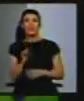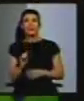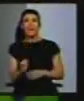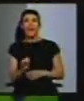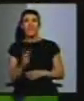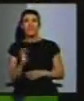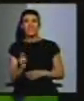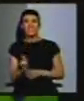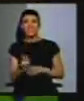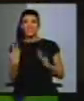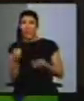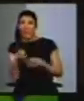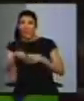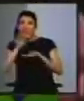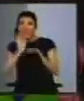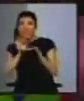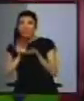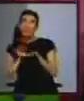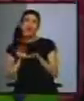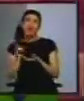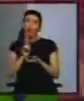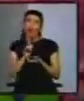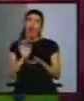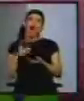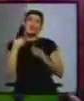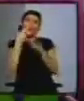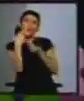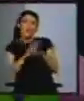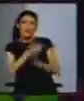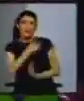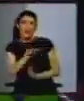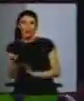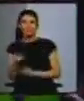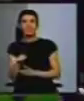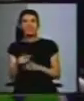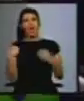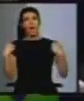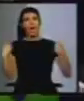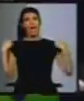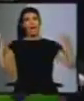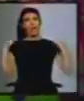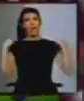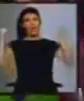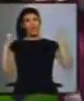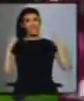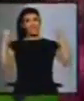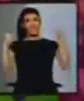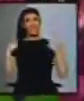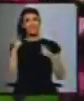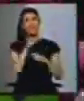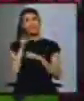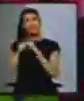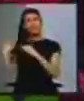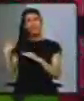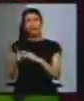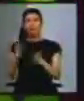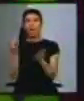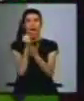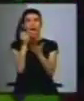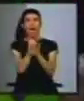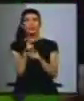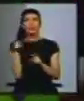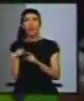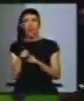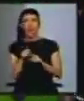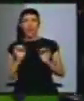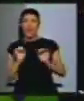hay desayuno para todos. ¡No! Es una de las prácticas aeróbicas que ha registrado el mayor éxito en los últimos años. Beto, instructor